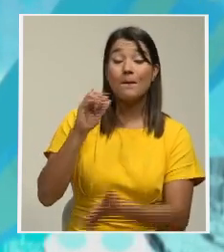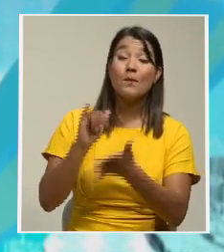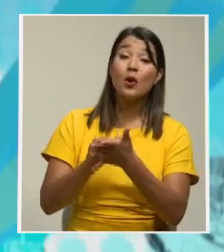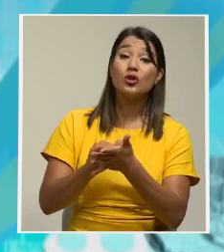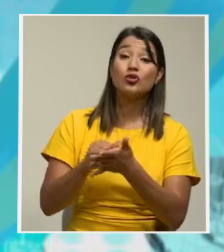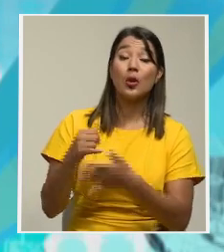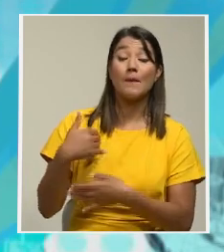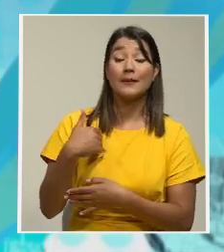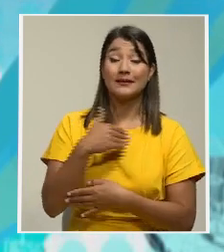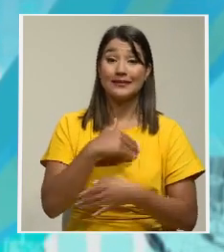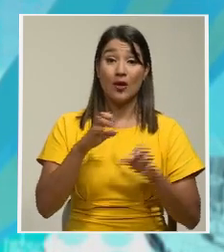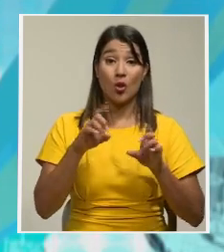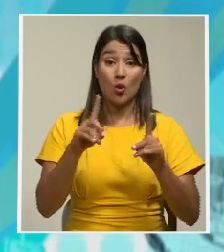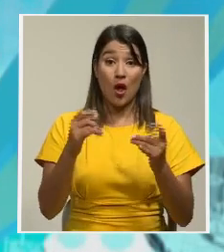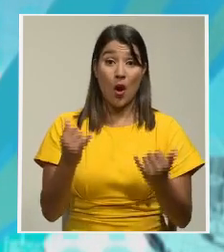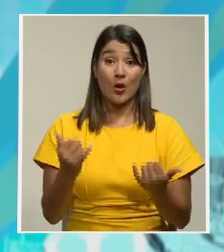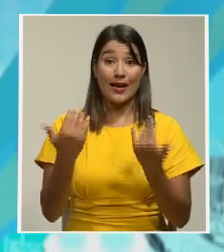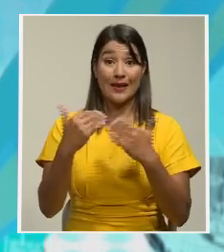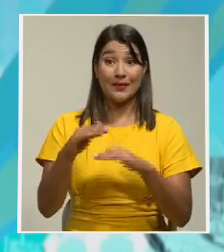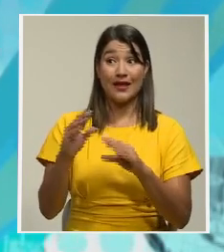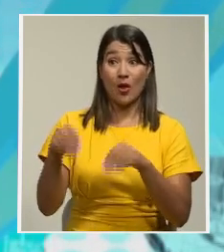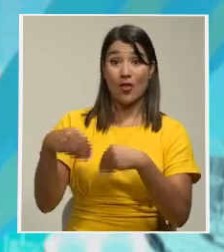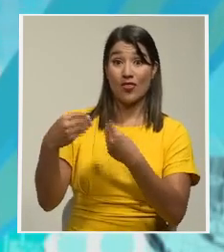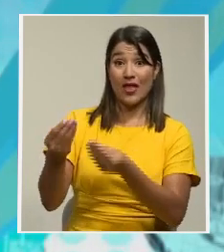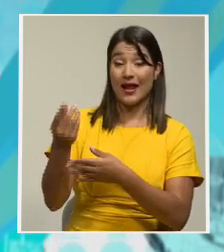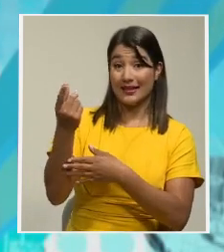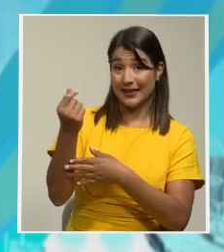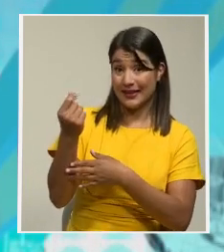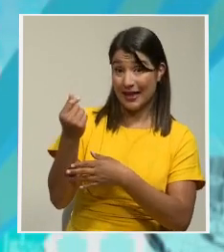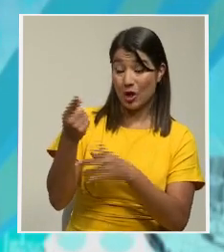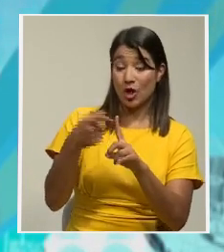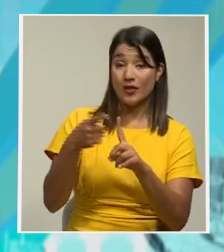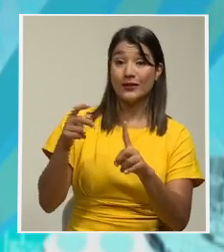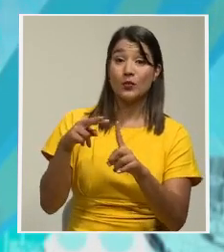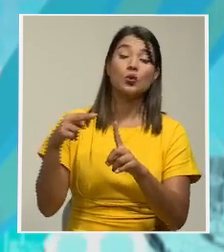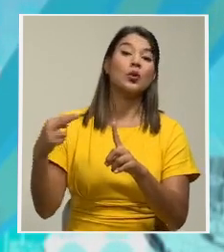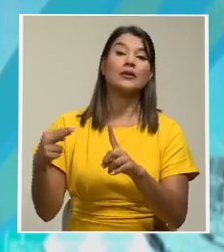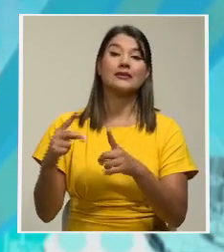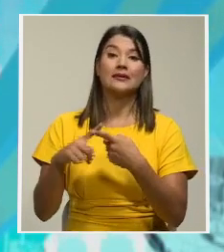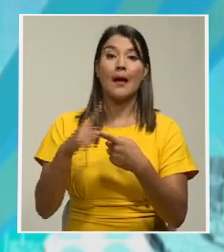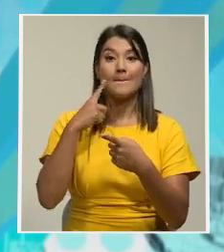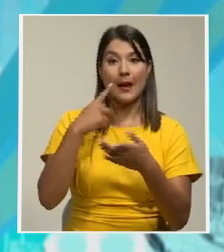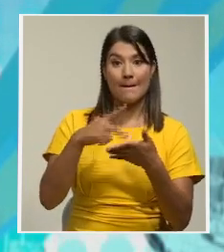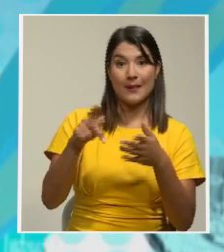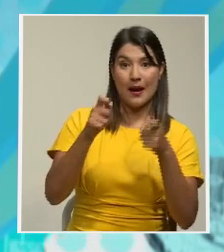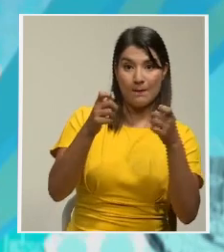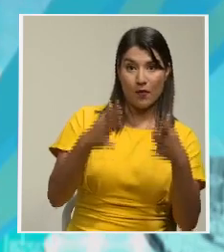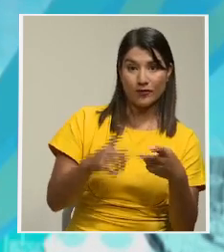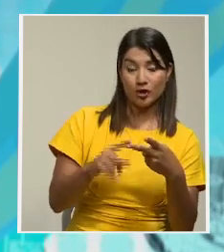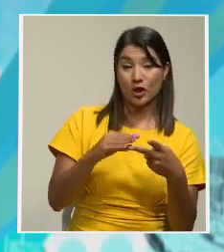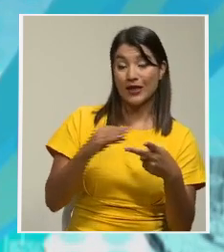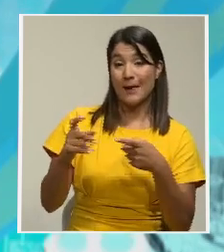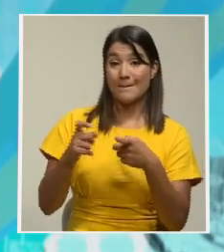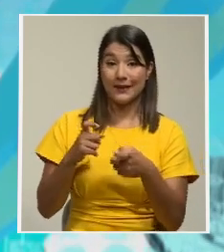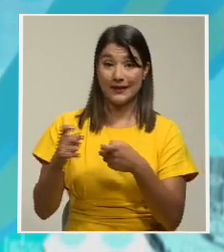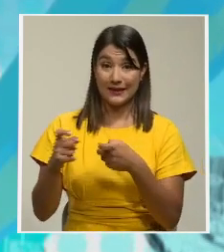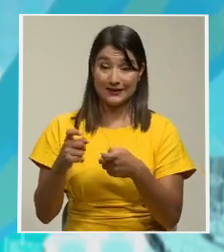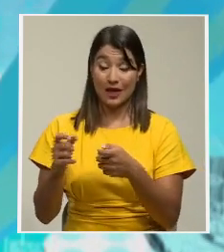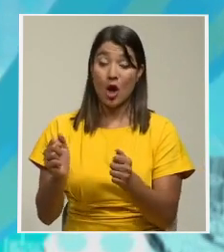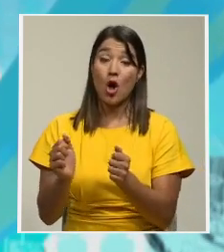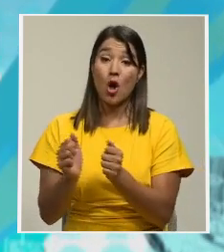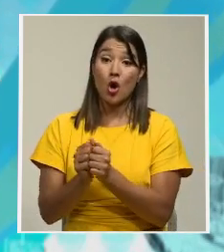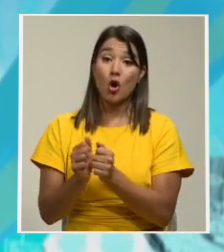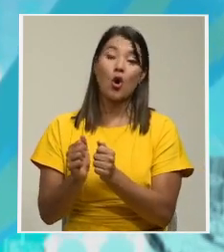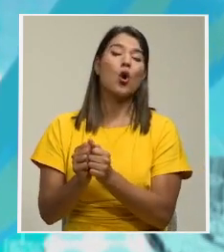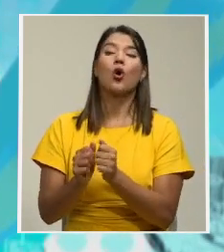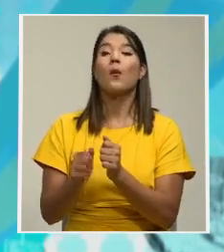pues limitado a dar los recursos tanto en la parte de profesores y en la administrativa a través de estas transferencias